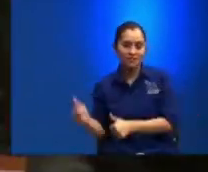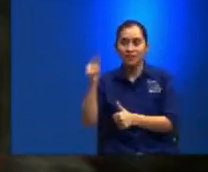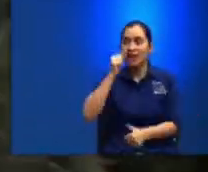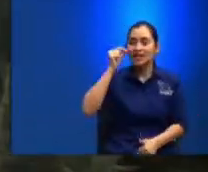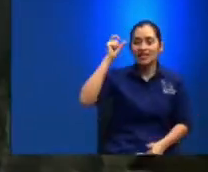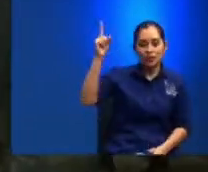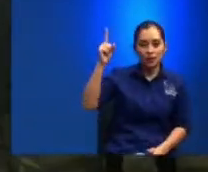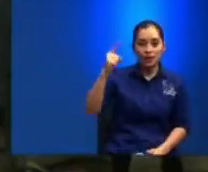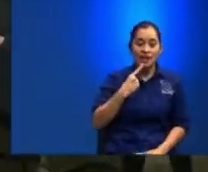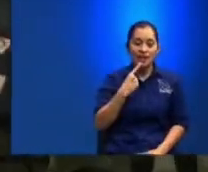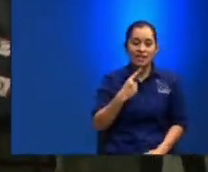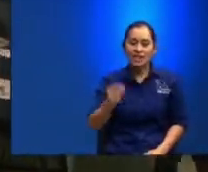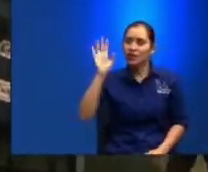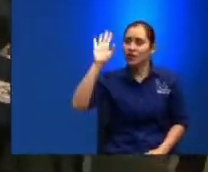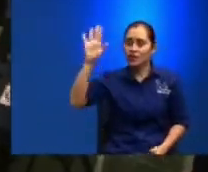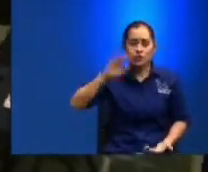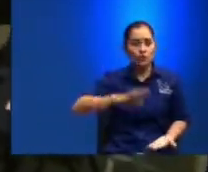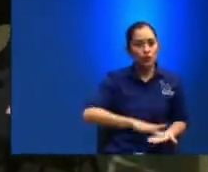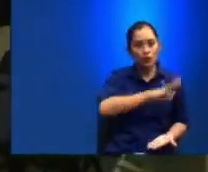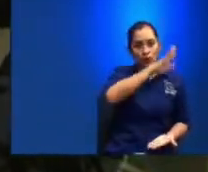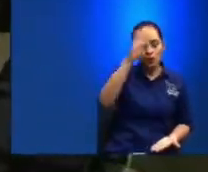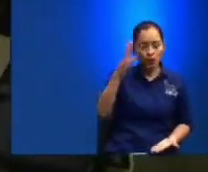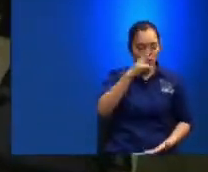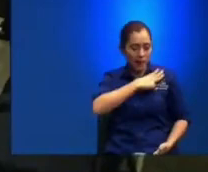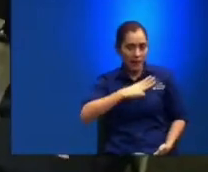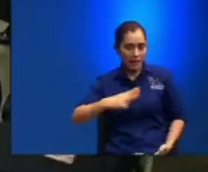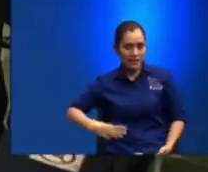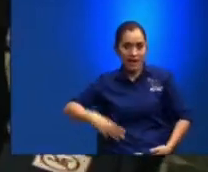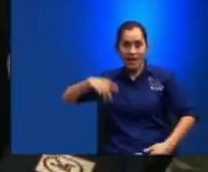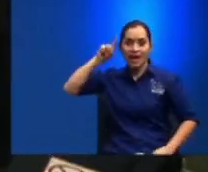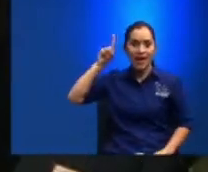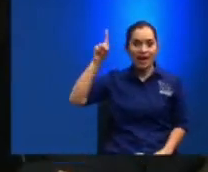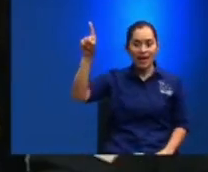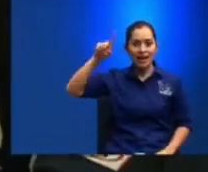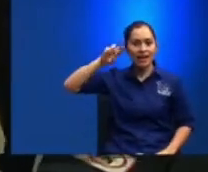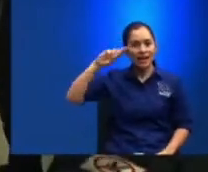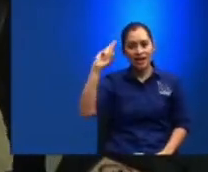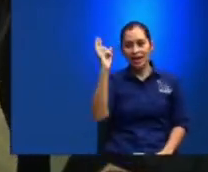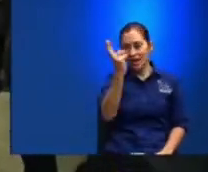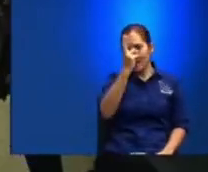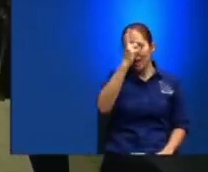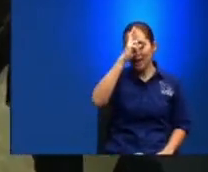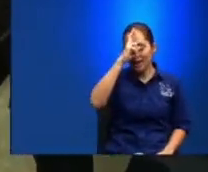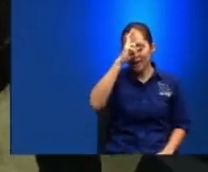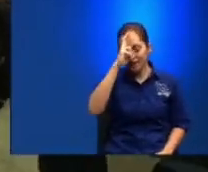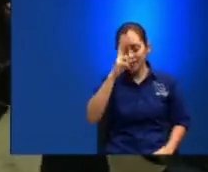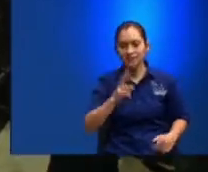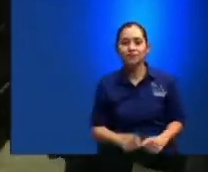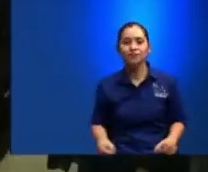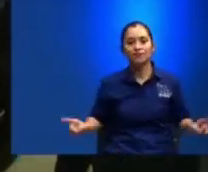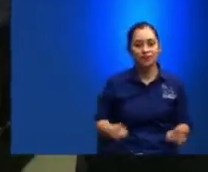señor quisimos sino que están él es el rey